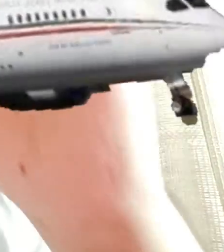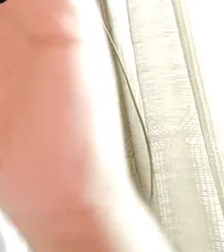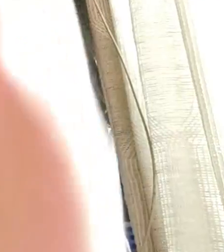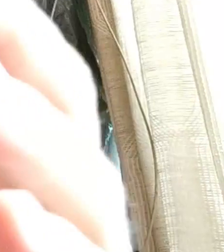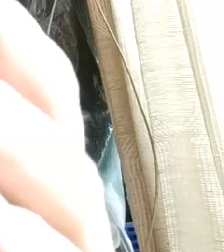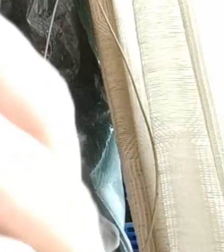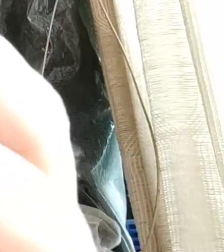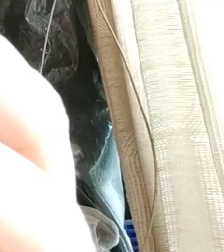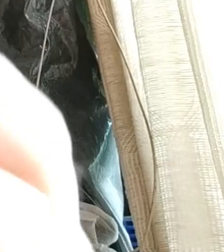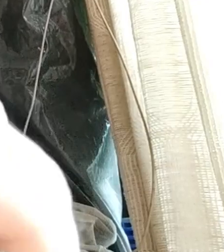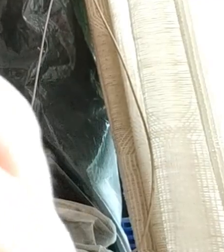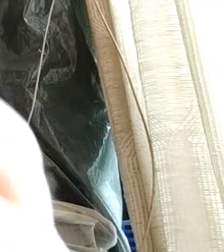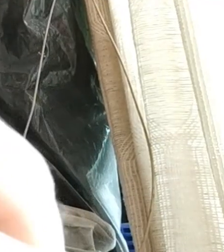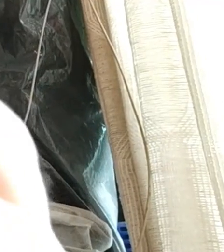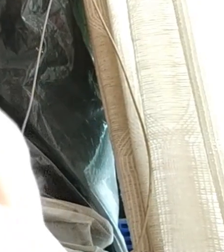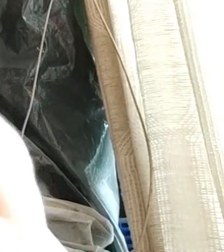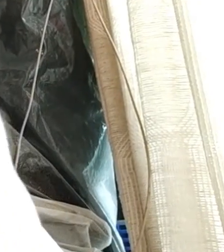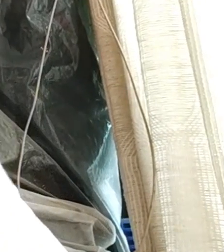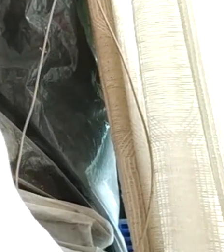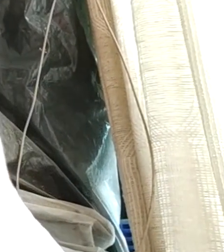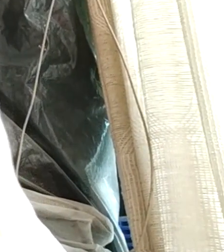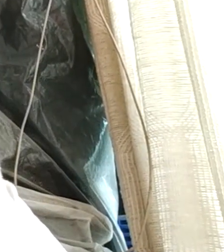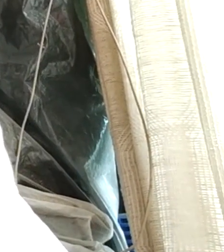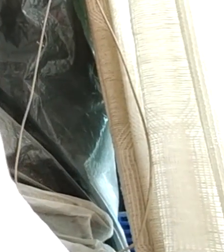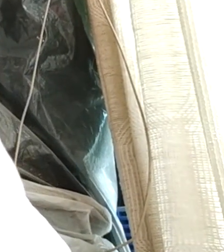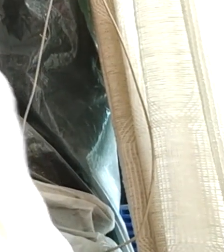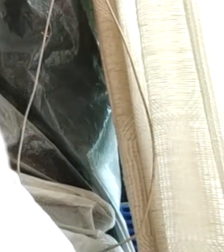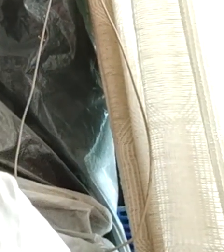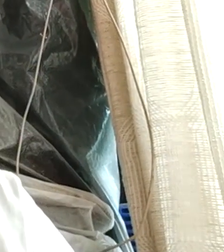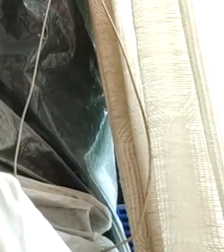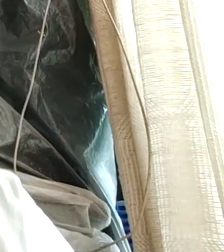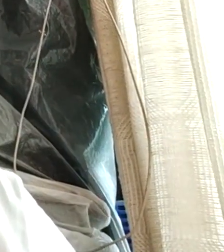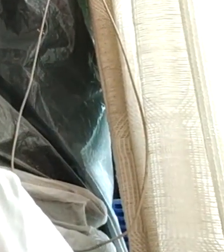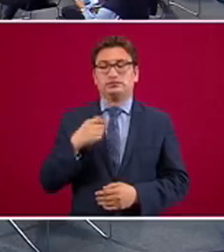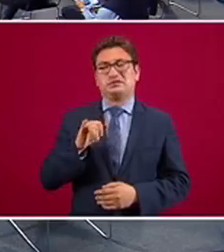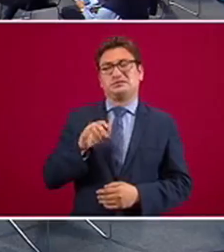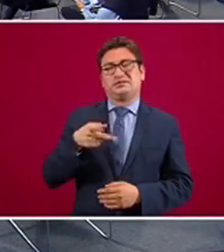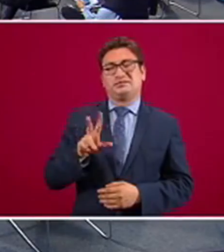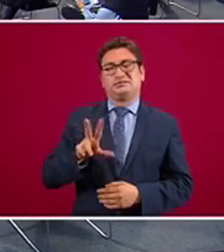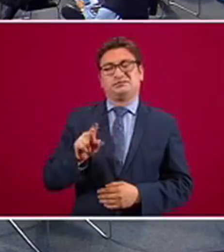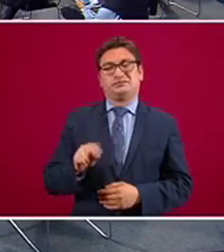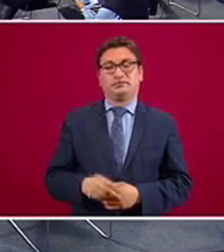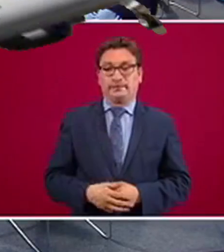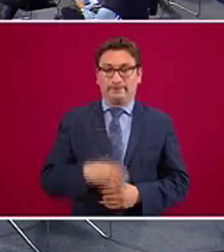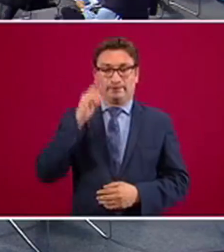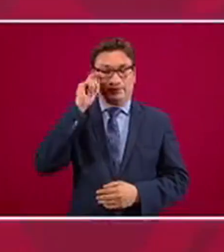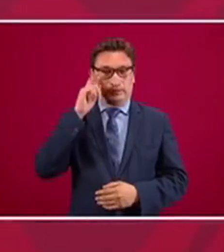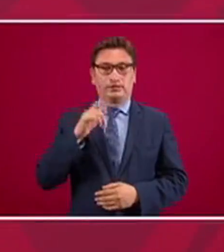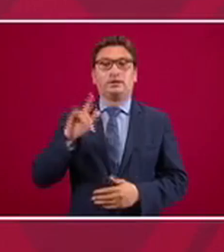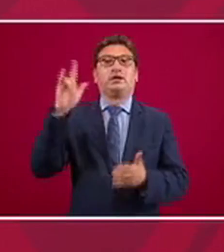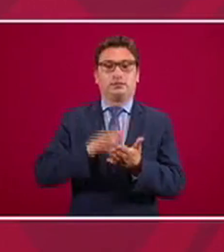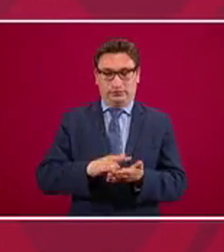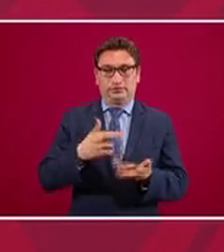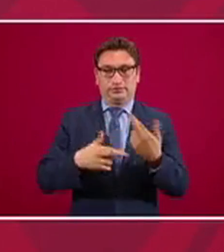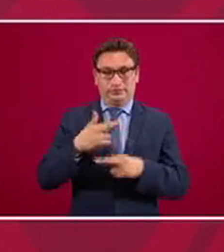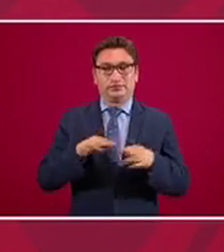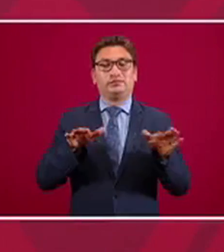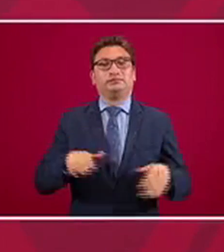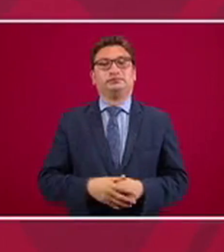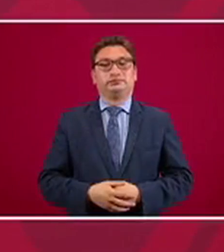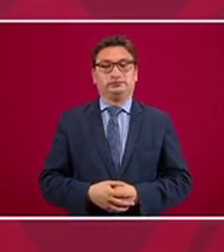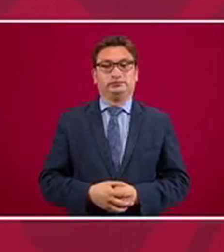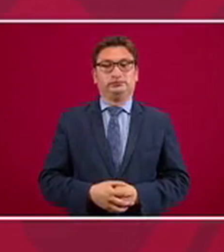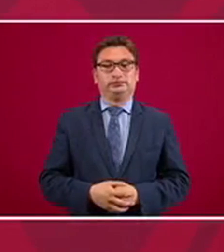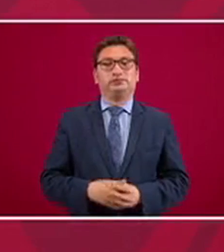Unidos y regresará a final de mes. Eso fue lo que dijo Andrés Manuel. Va a regresar el avión presidencial.